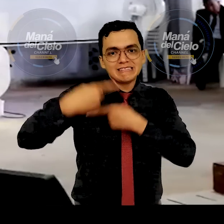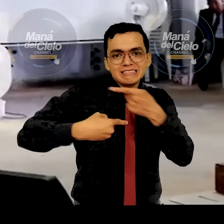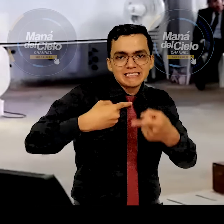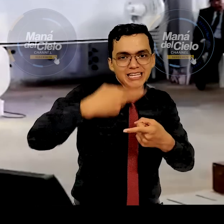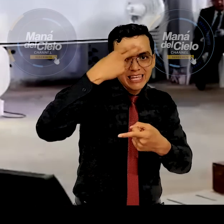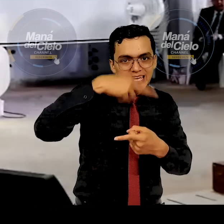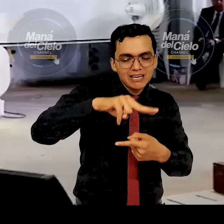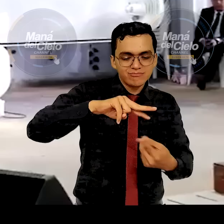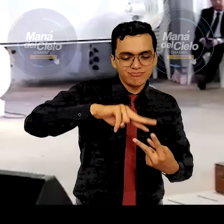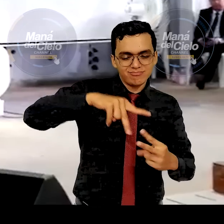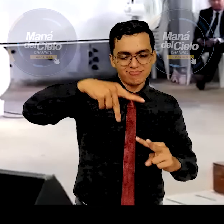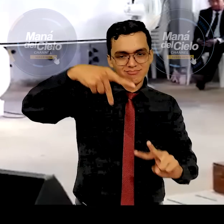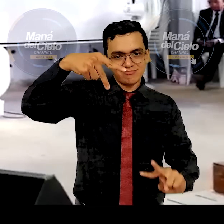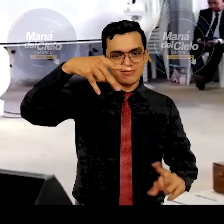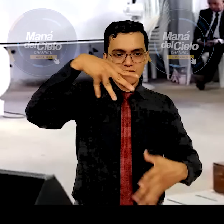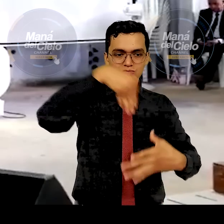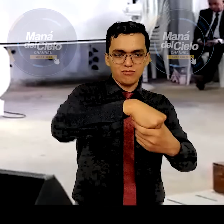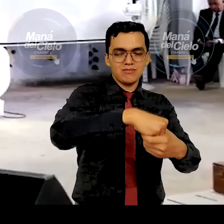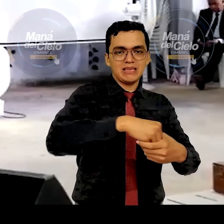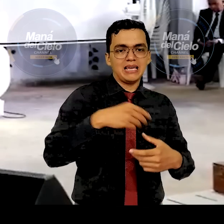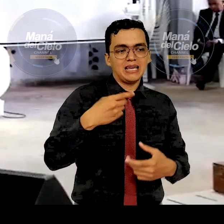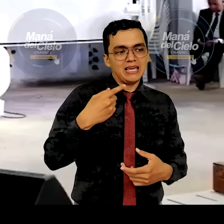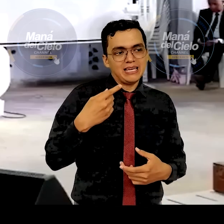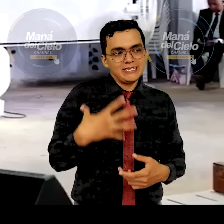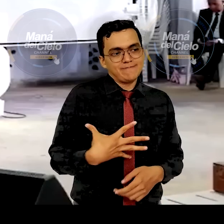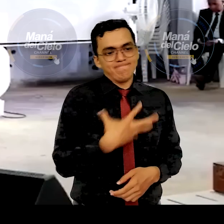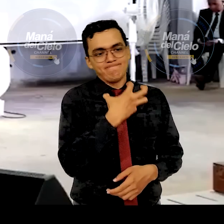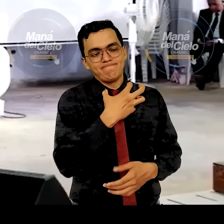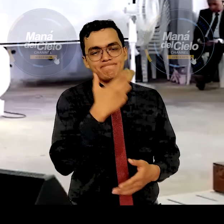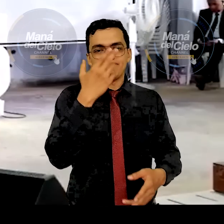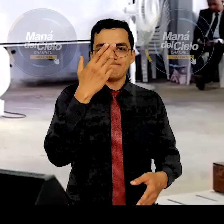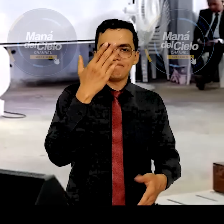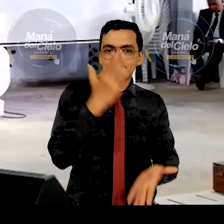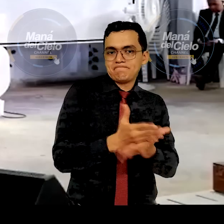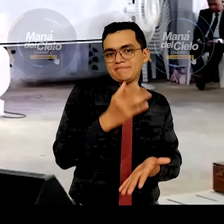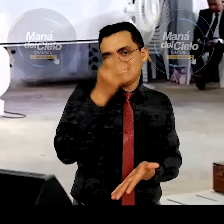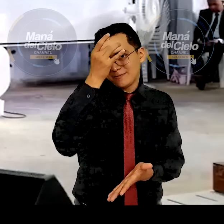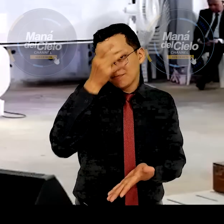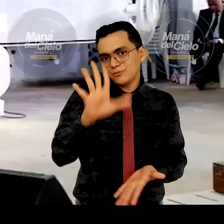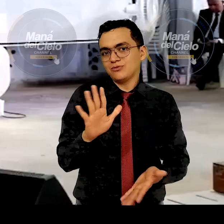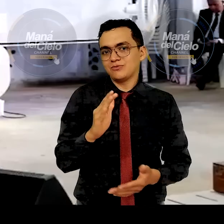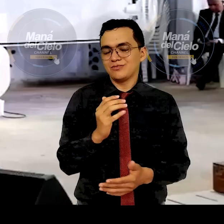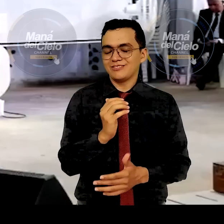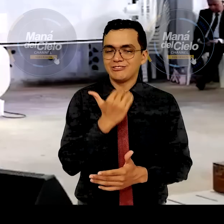Todos. Hasta yo. No sabía que tenía.